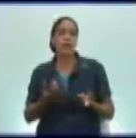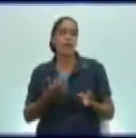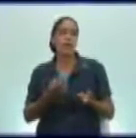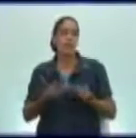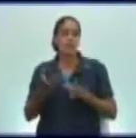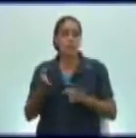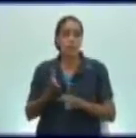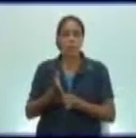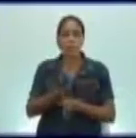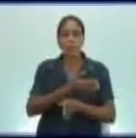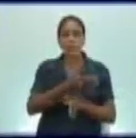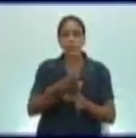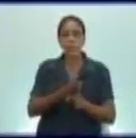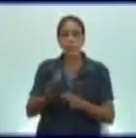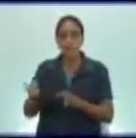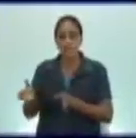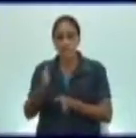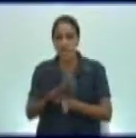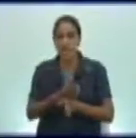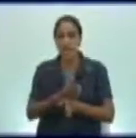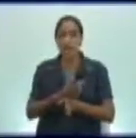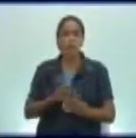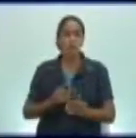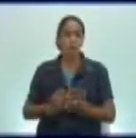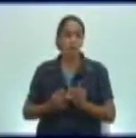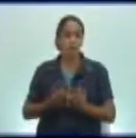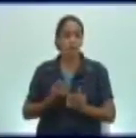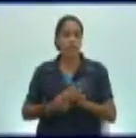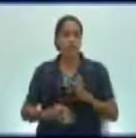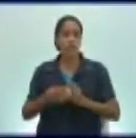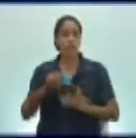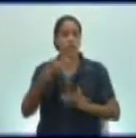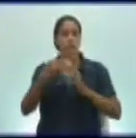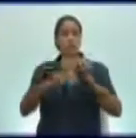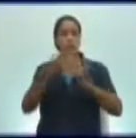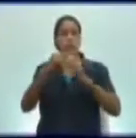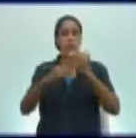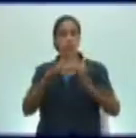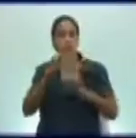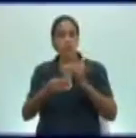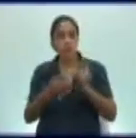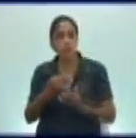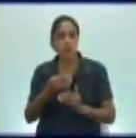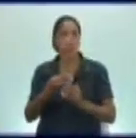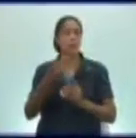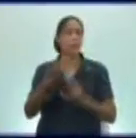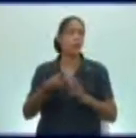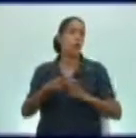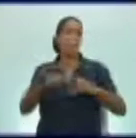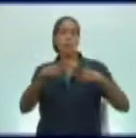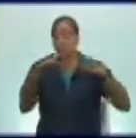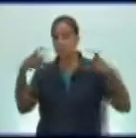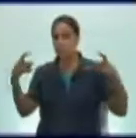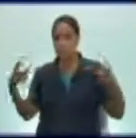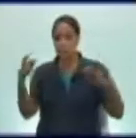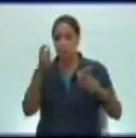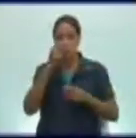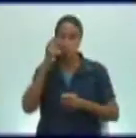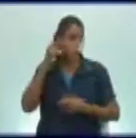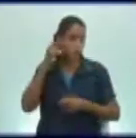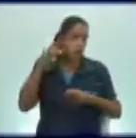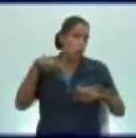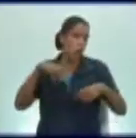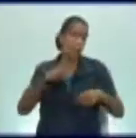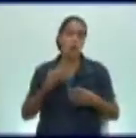esto una forma de reproducción asexual o multiplicación. ¿Cómo es